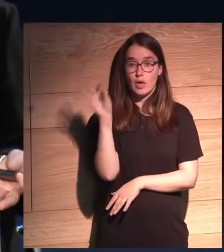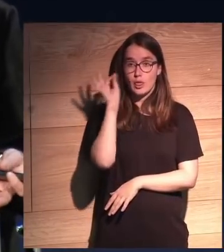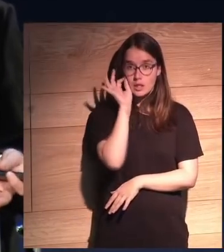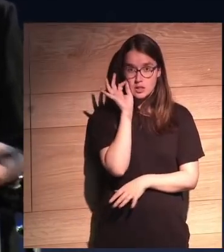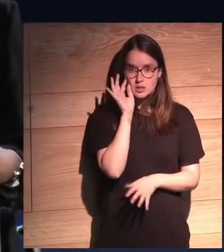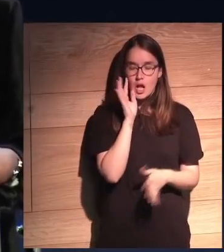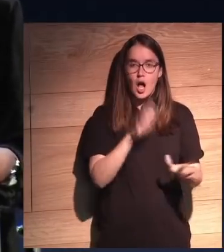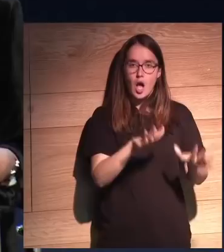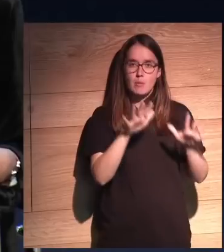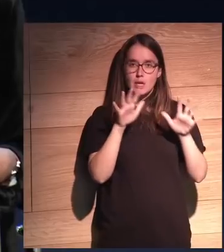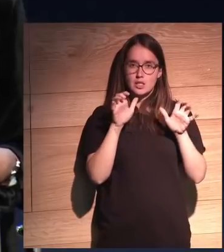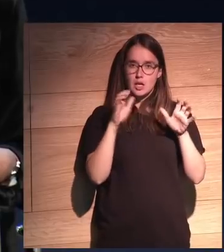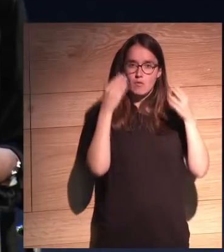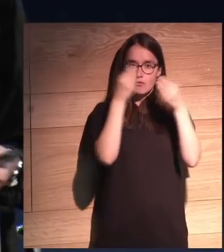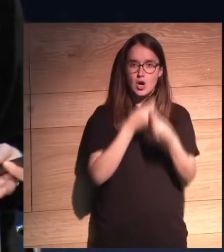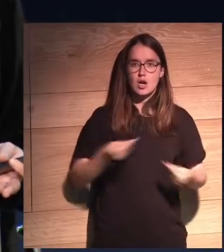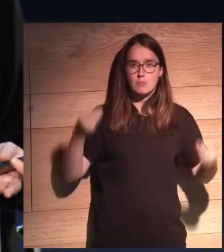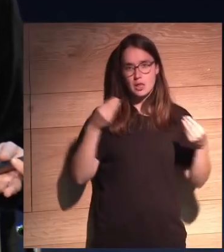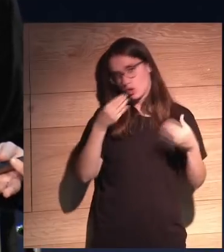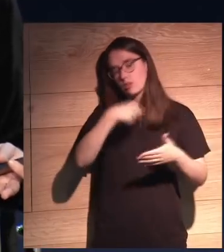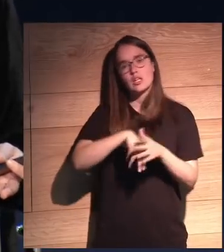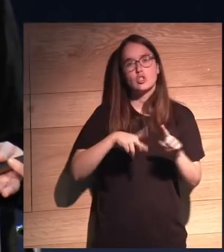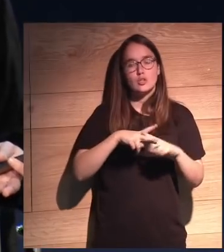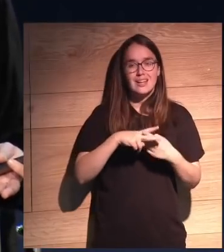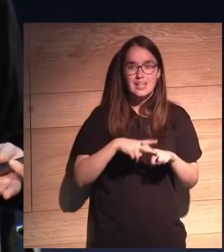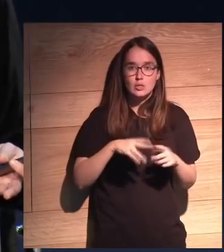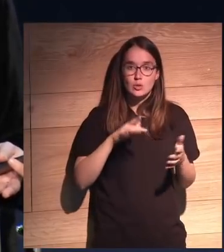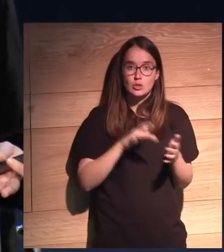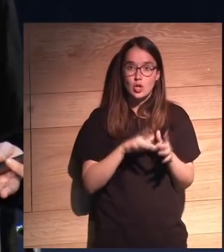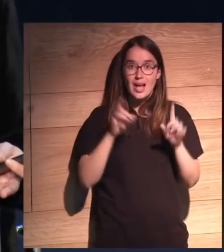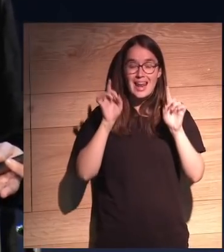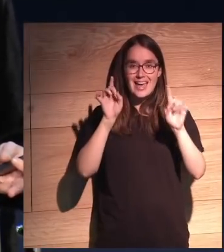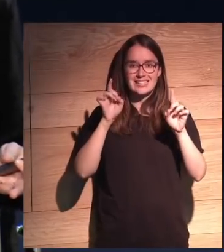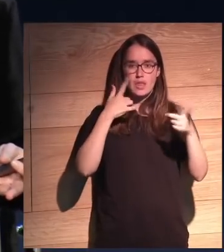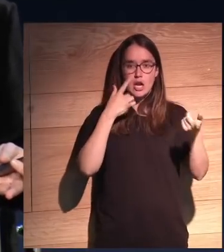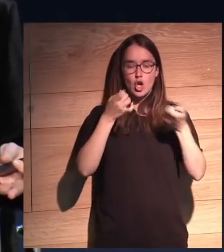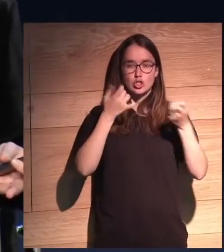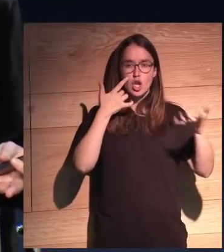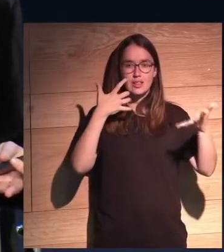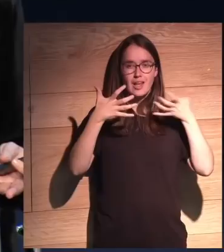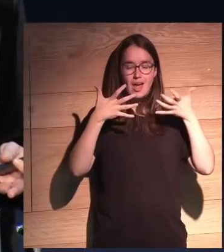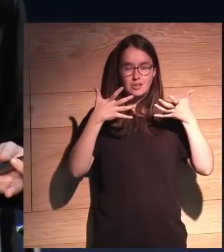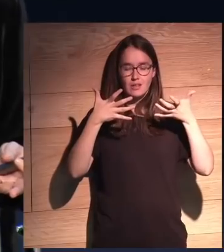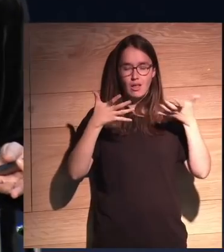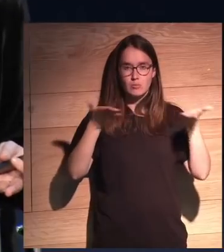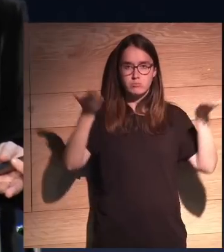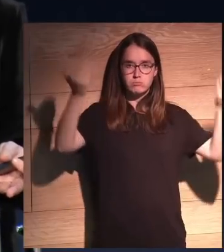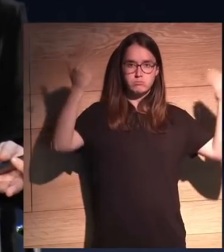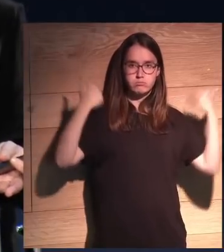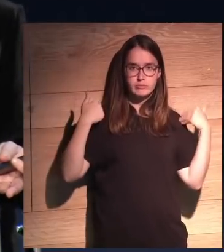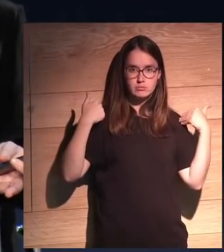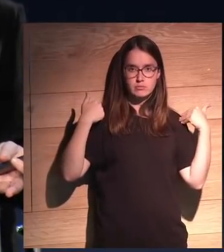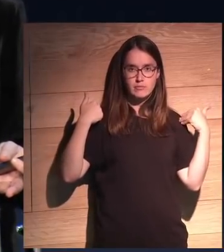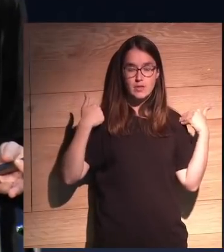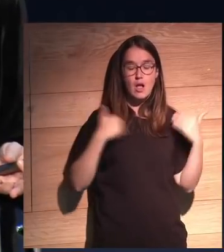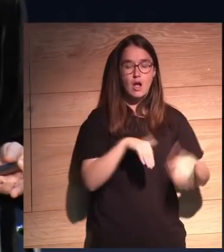jóvenes se formasen en los talleres. En cuanto la enseñanza, el control del arte, el dominio sobre el arte pasa al territorio